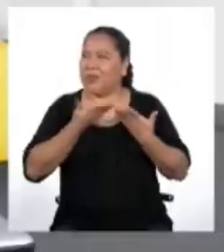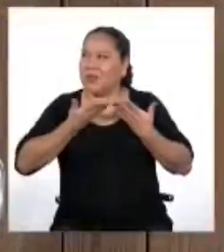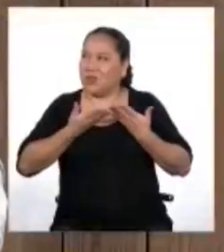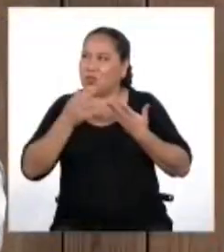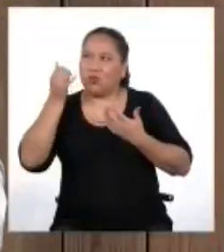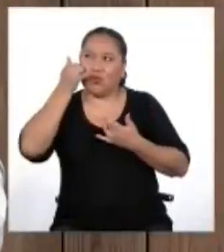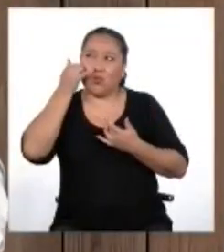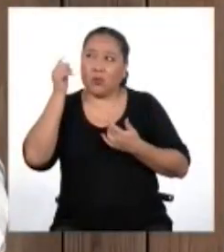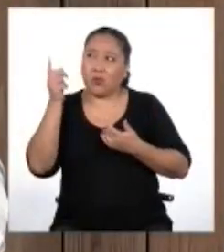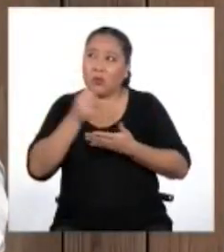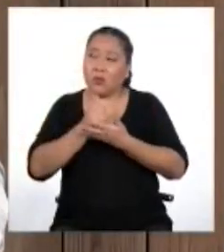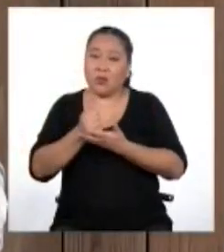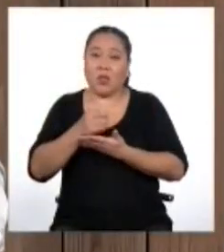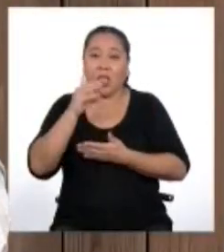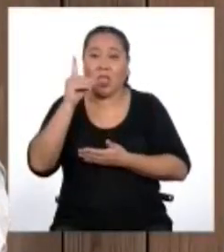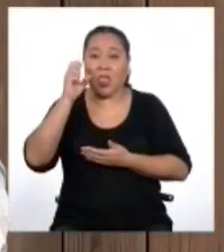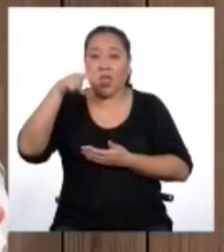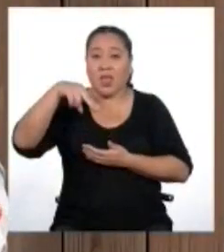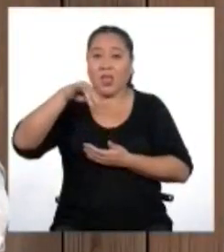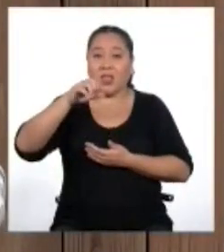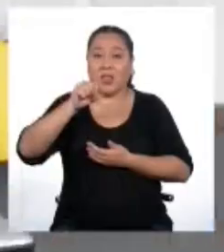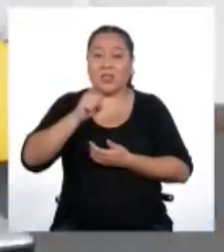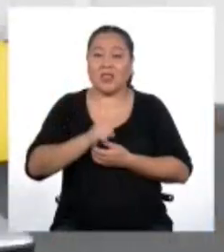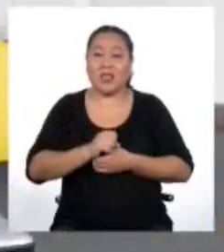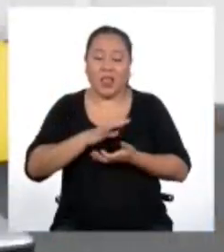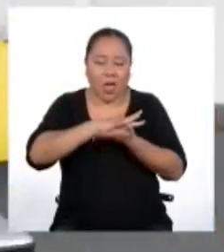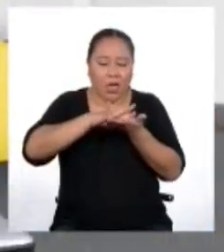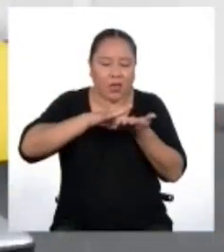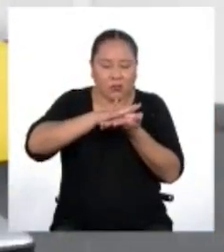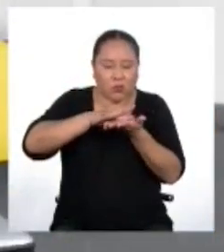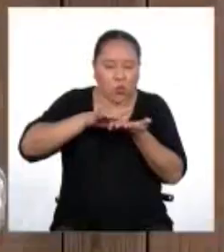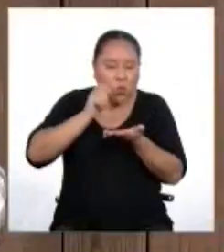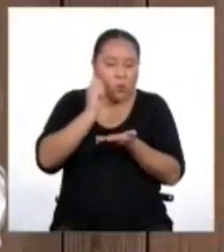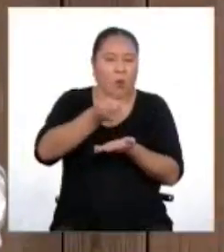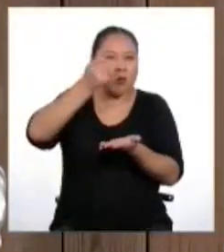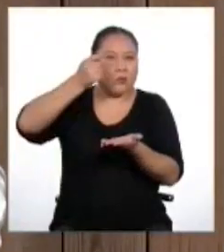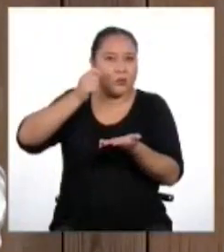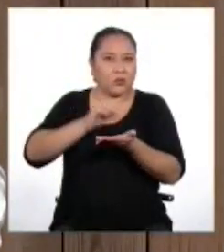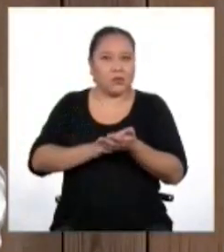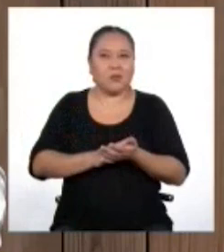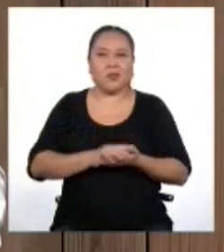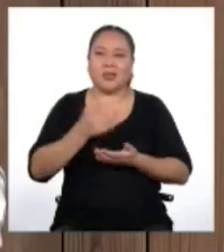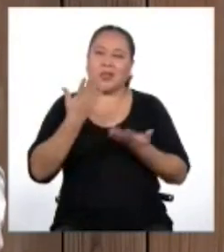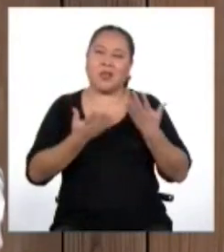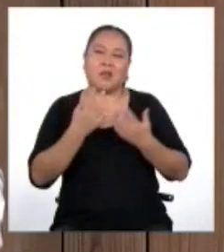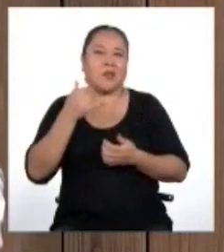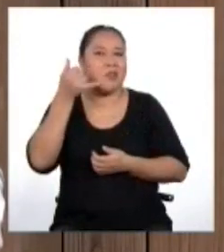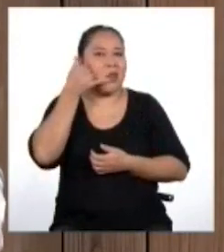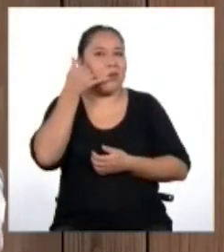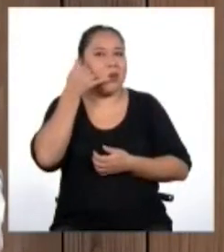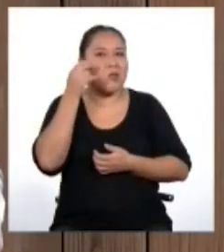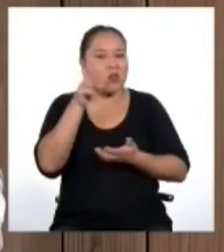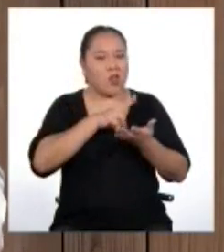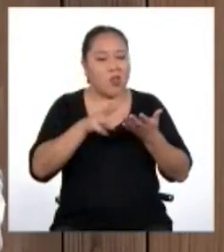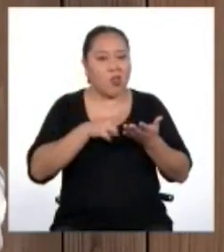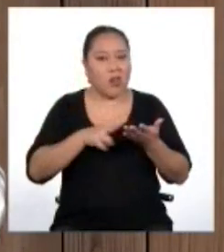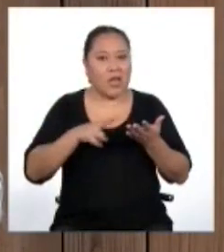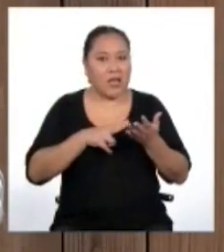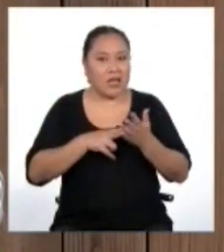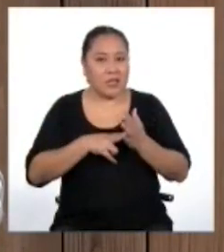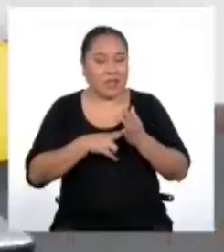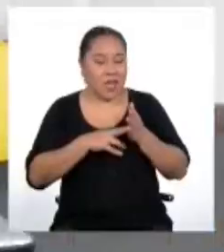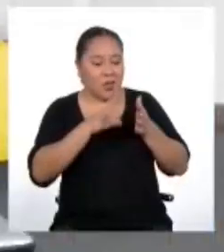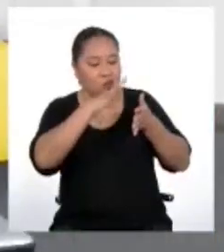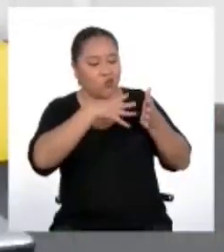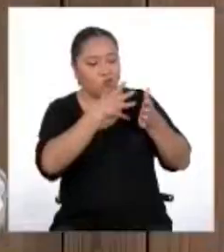algo. ¿Quién? ¿Denise? ¿Del tarot Denise? Sí, ella. Seguro la llamaste por lo que leíste en tu horóscopo del día de